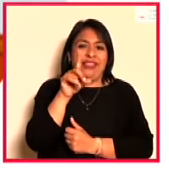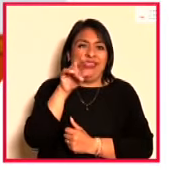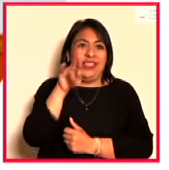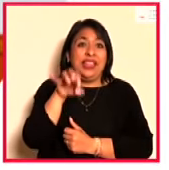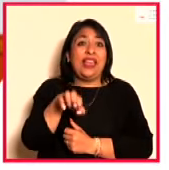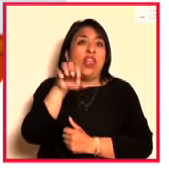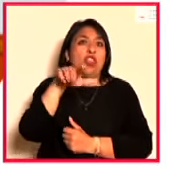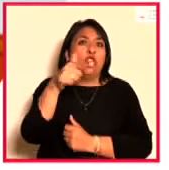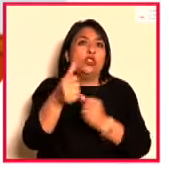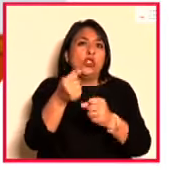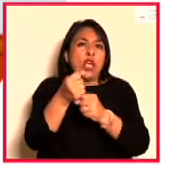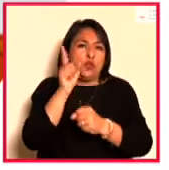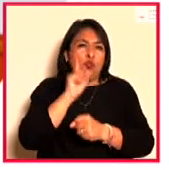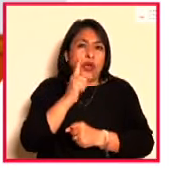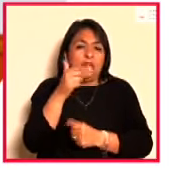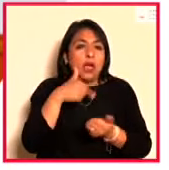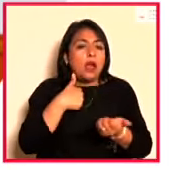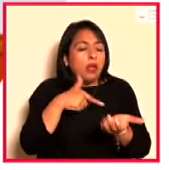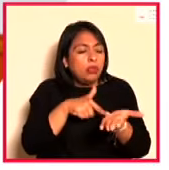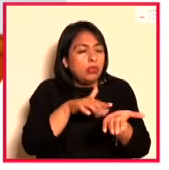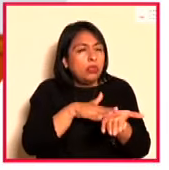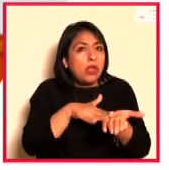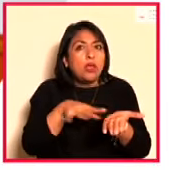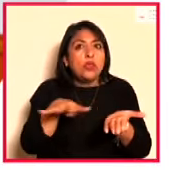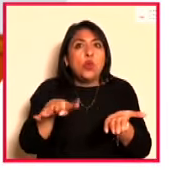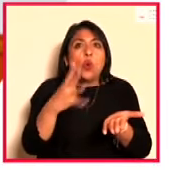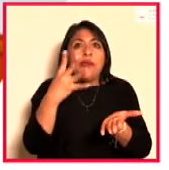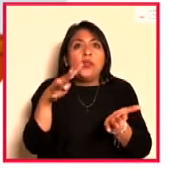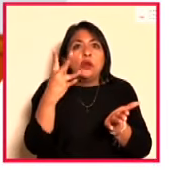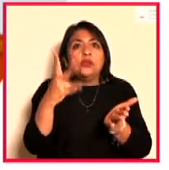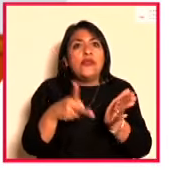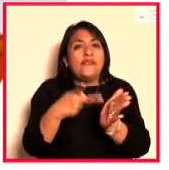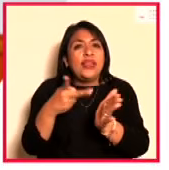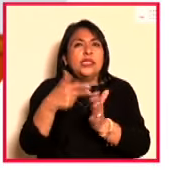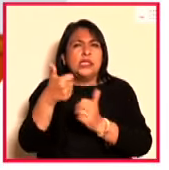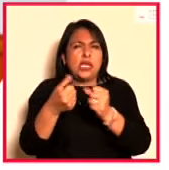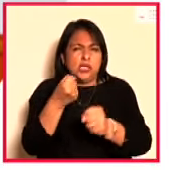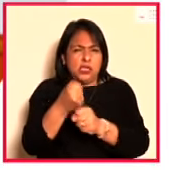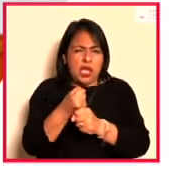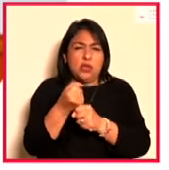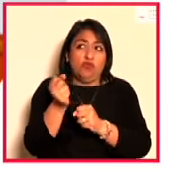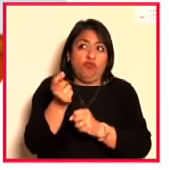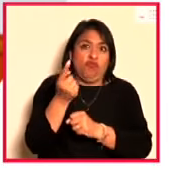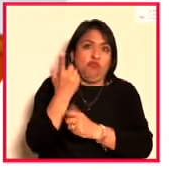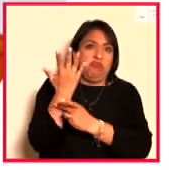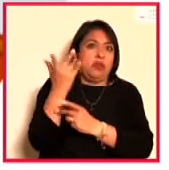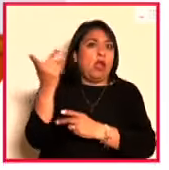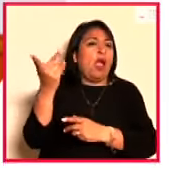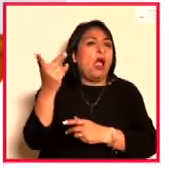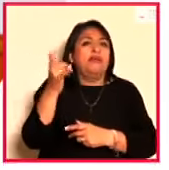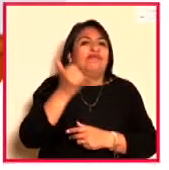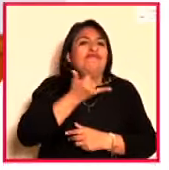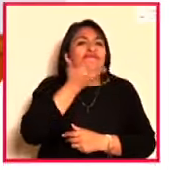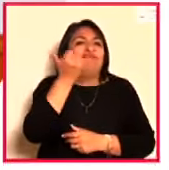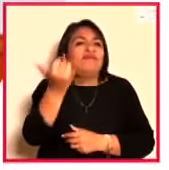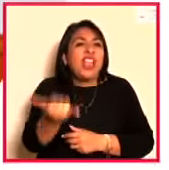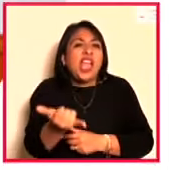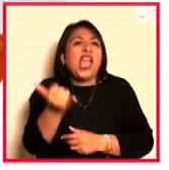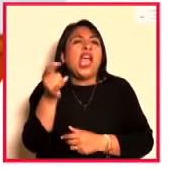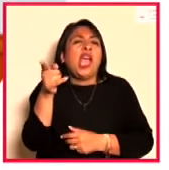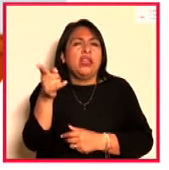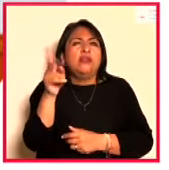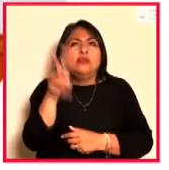una gitana le leyó la mano. "Vivirás 14 veces 6 años", le dijo. Por fortuna se equivocó. Con envidiable lozanía y lucidez, vivió